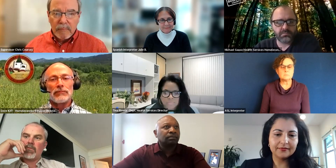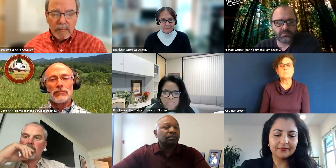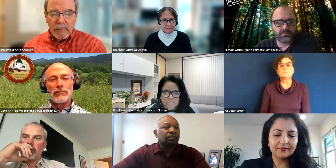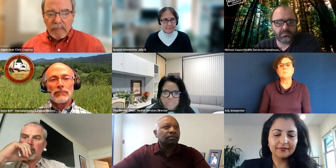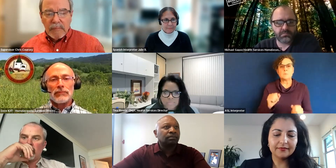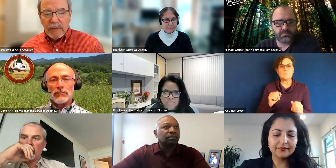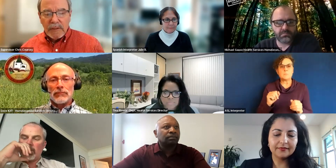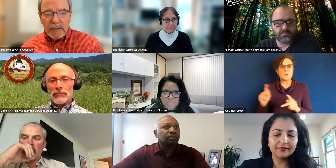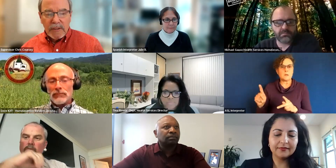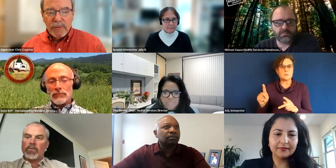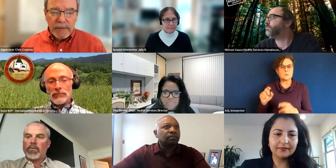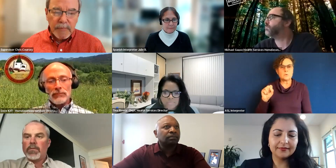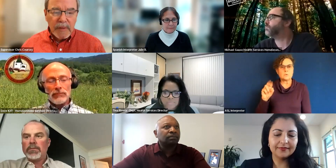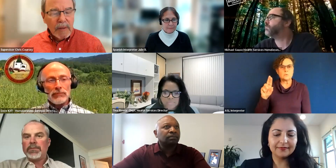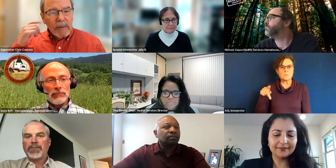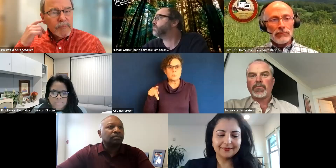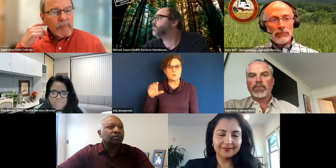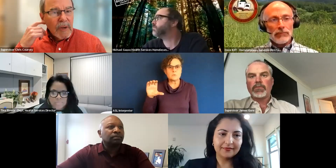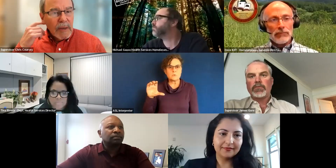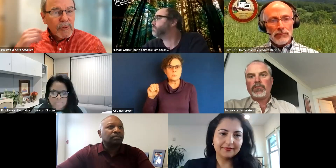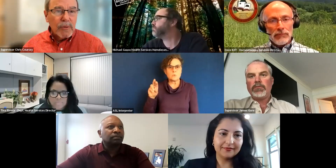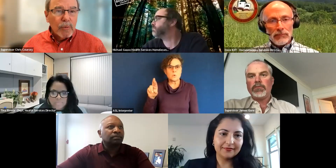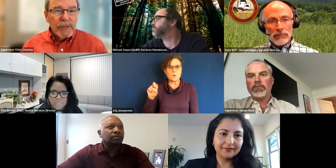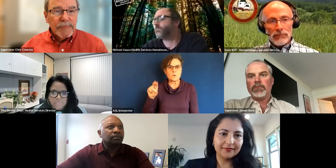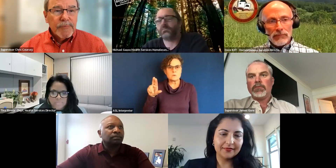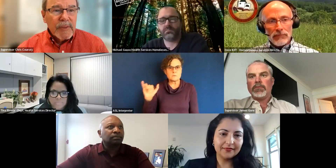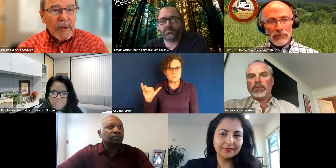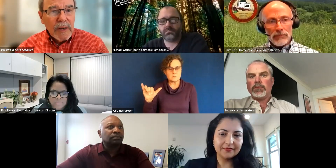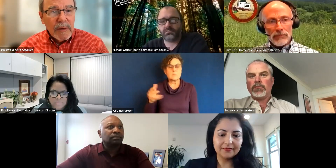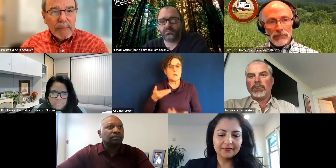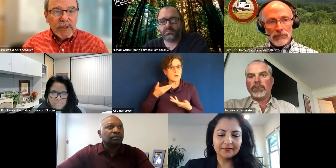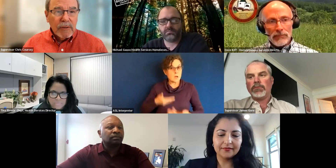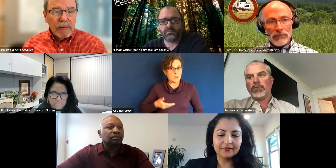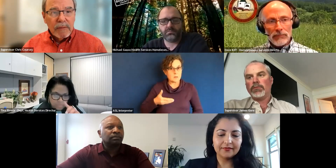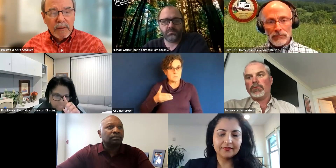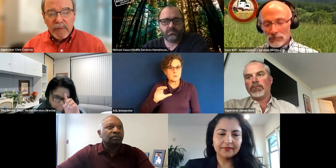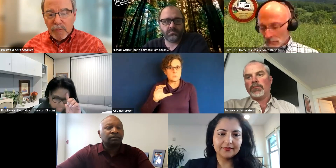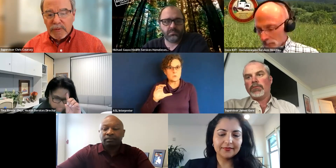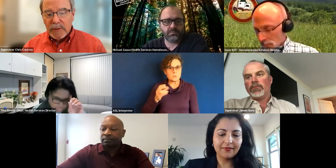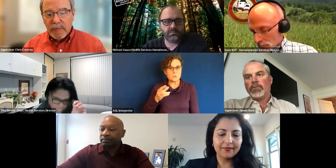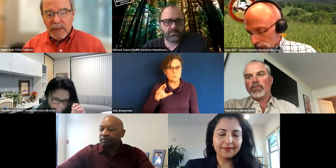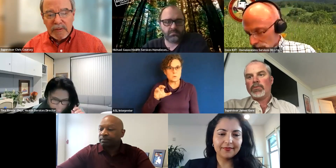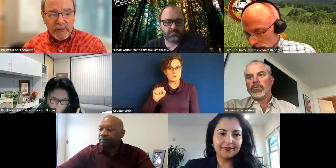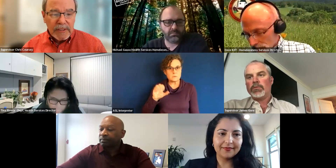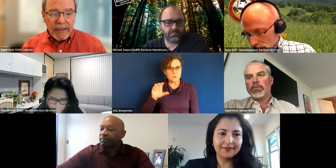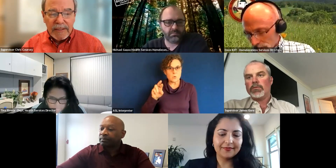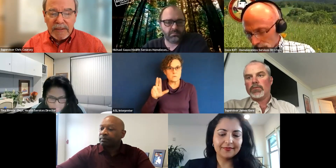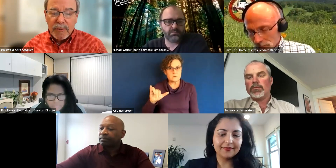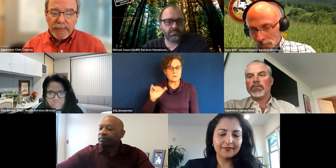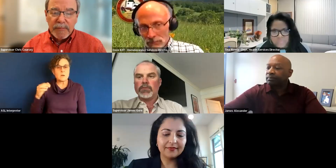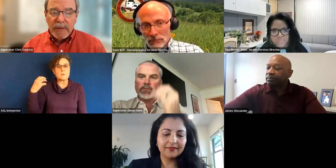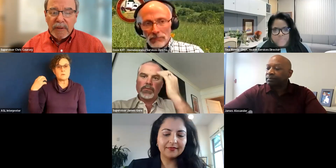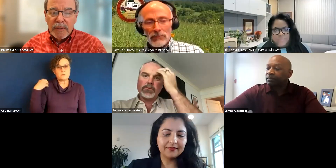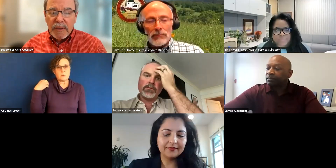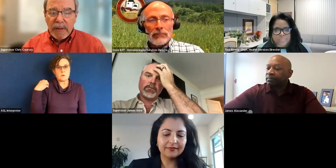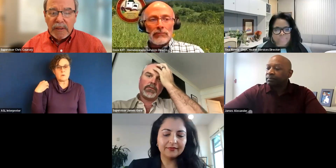Corsi. Gracias, Julie. I'm Chris Corsi. I'm chair of the Board of Supervisors for the County of